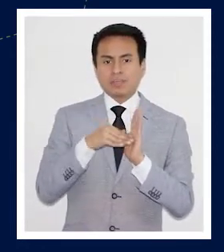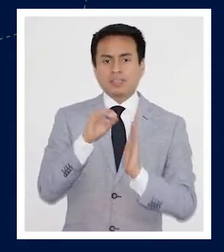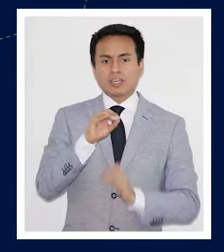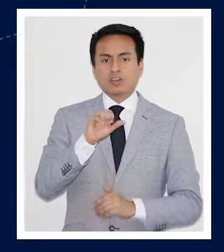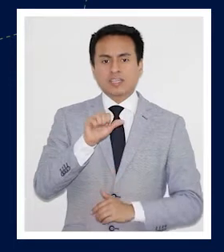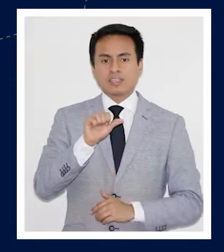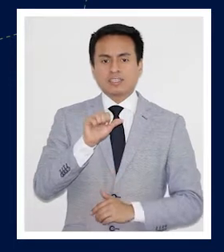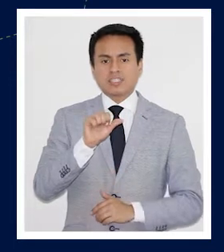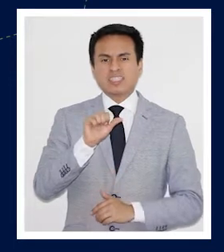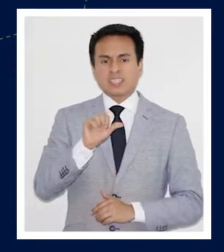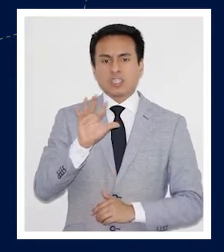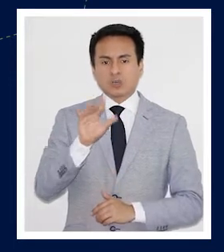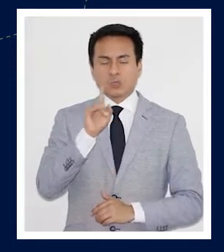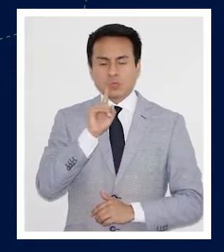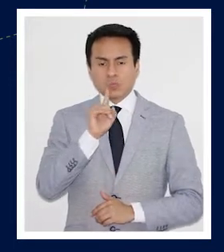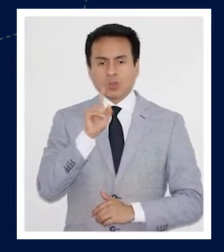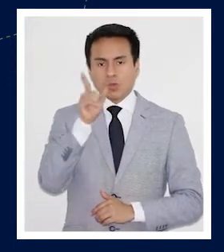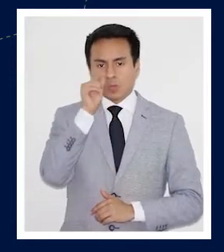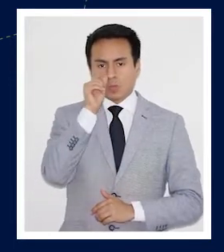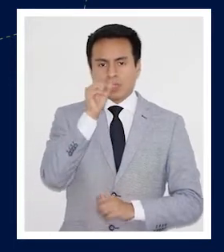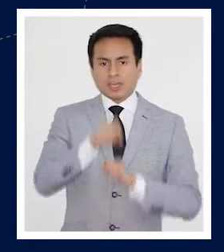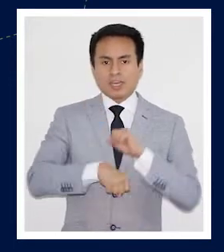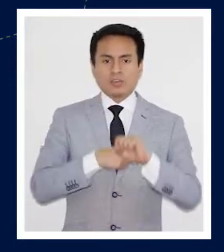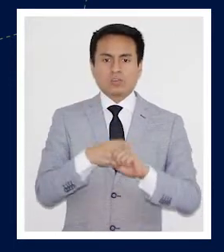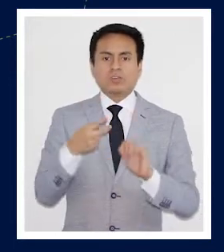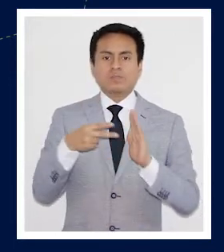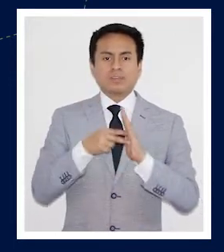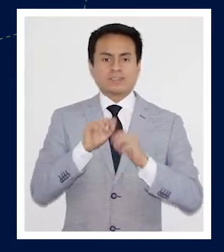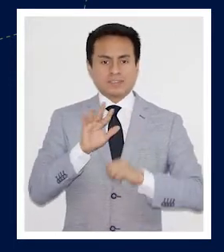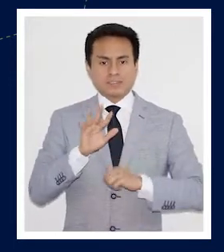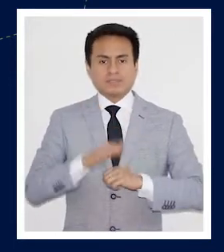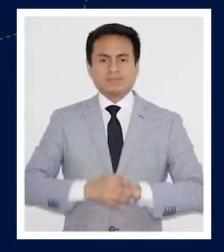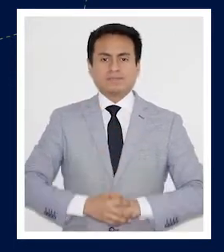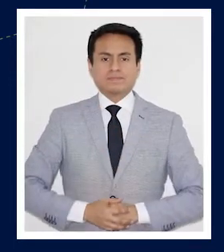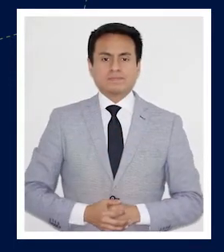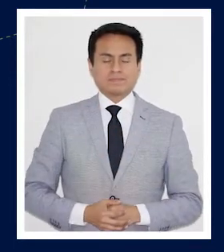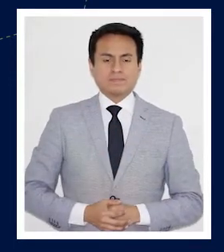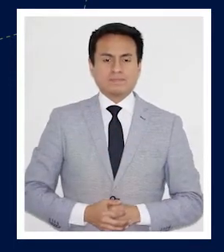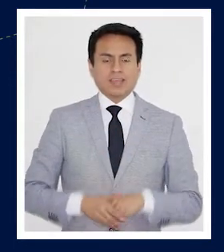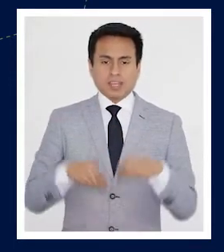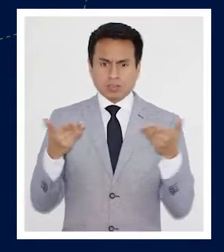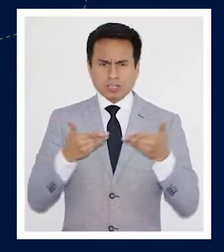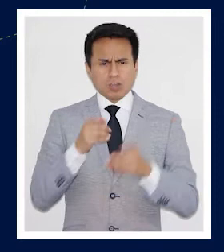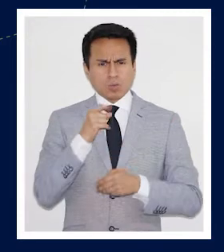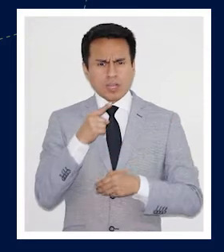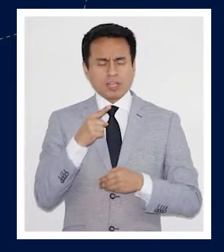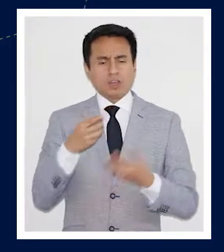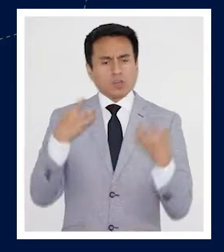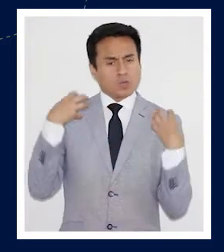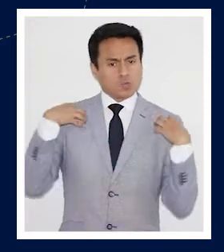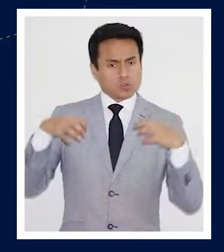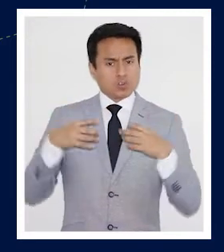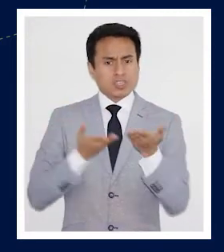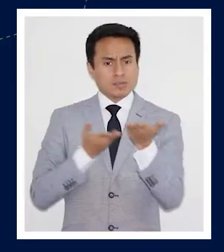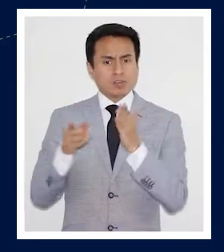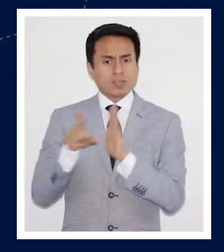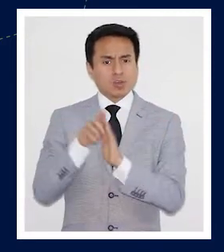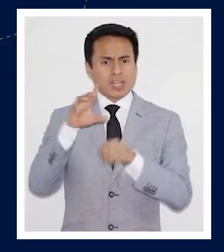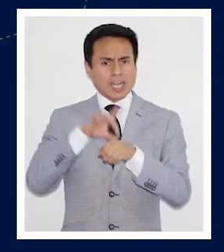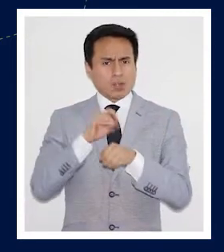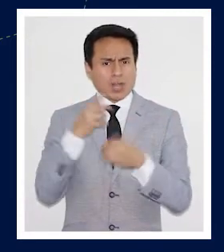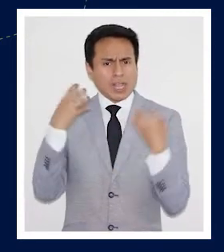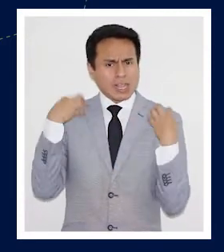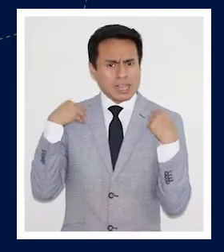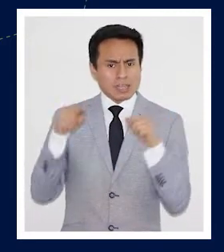Ley 20.065 de octubre del 2005. Entonces, ¿cuáles son las funciones del